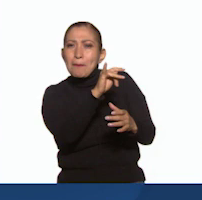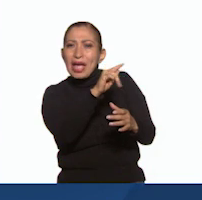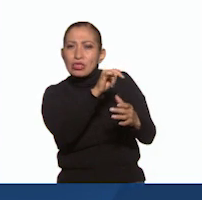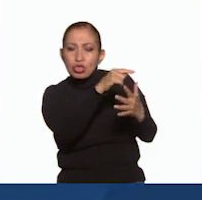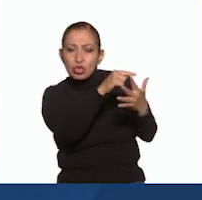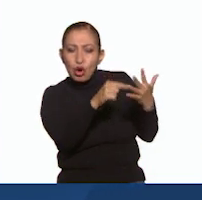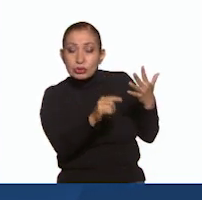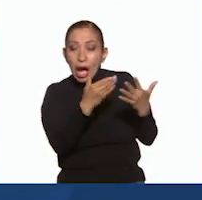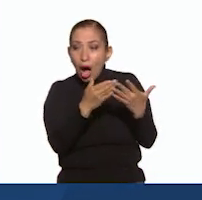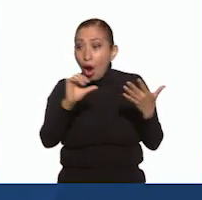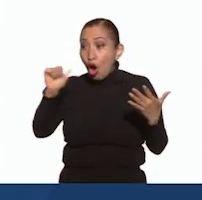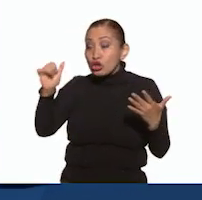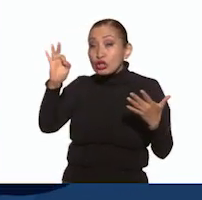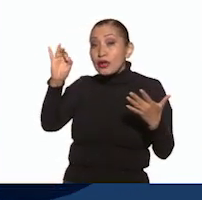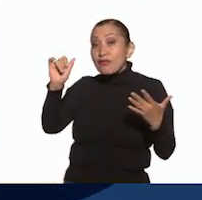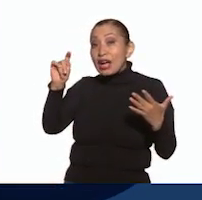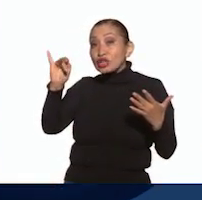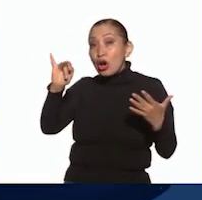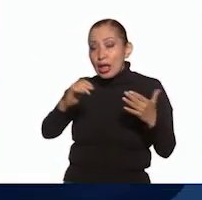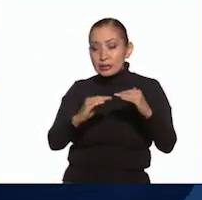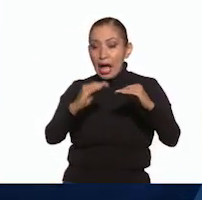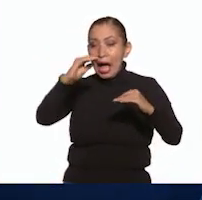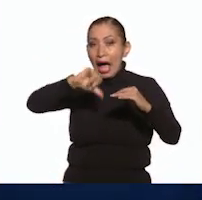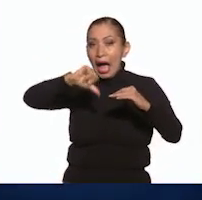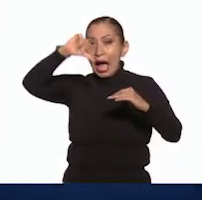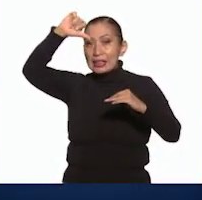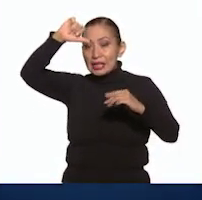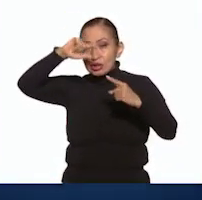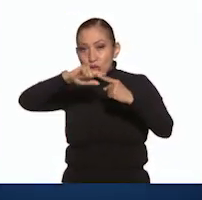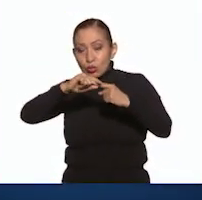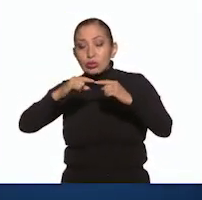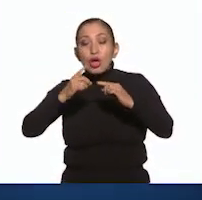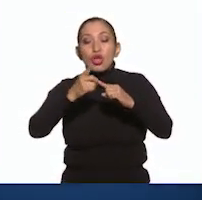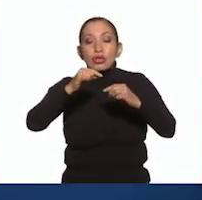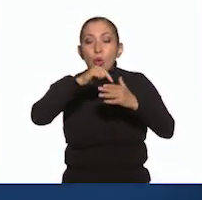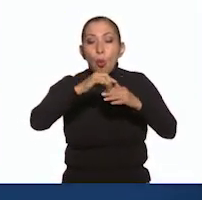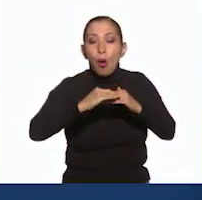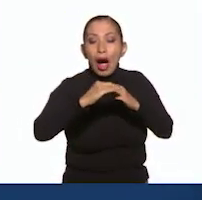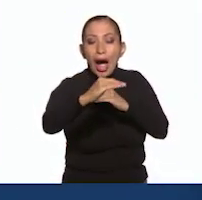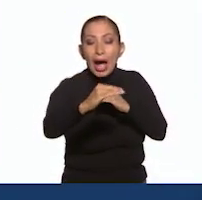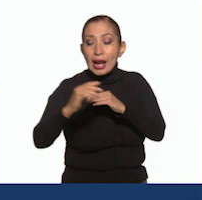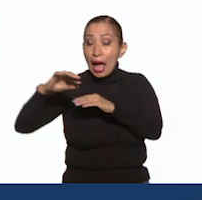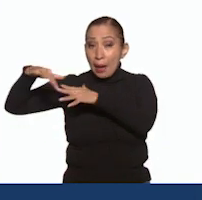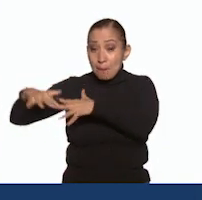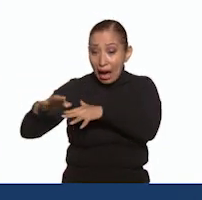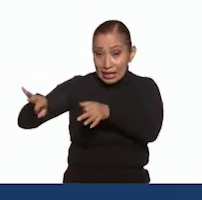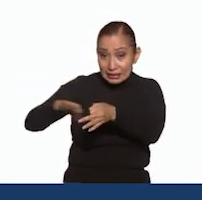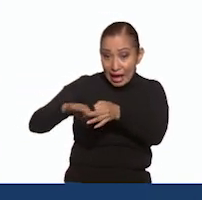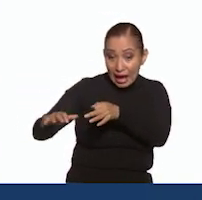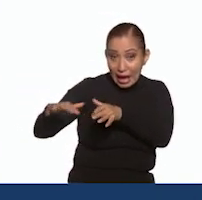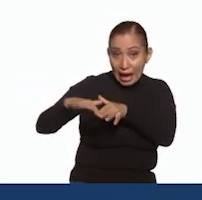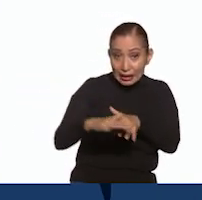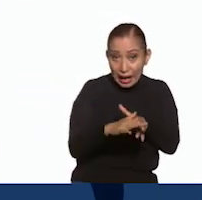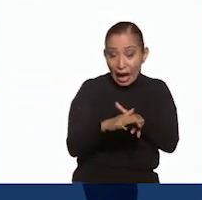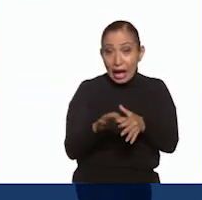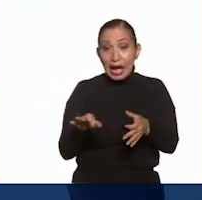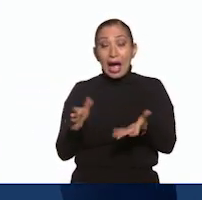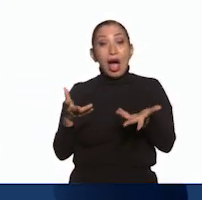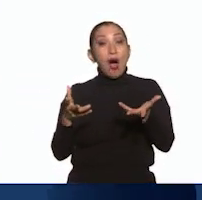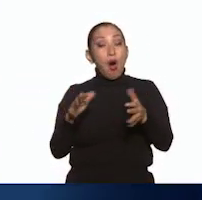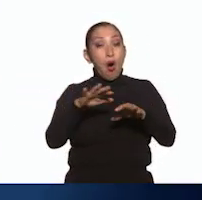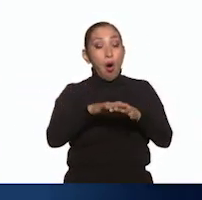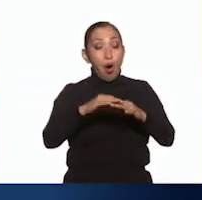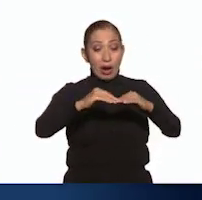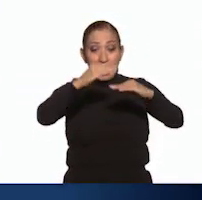tomar en cuenta factores como la latitud, la altitud, las corrientes marinas, la continentalidad,